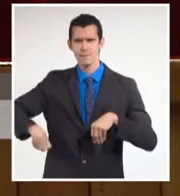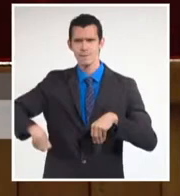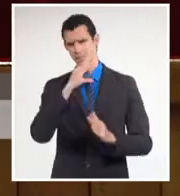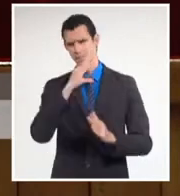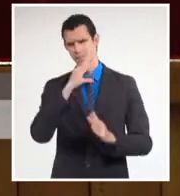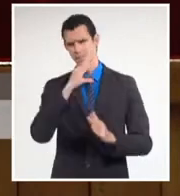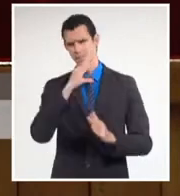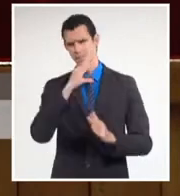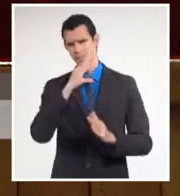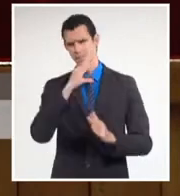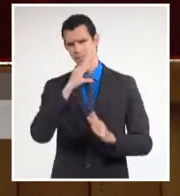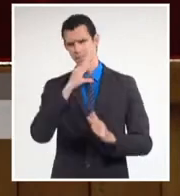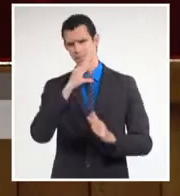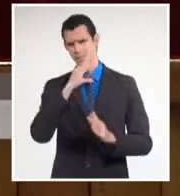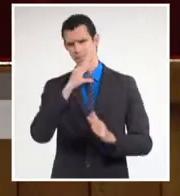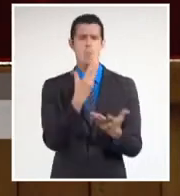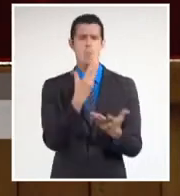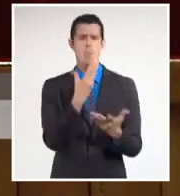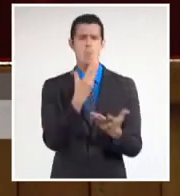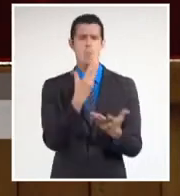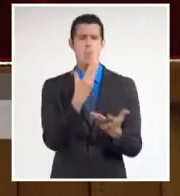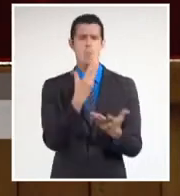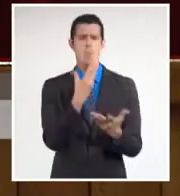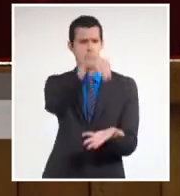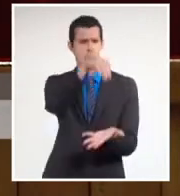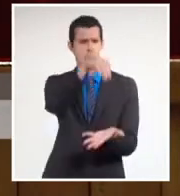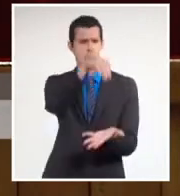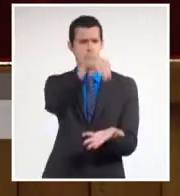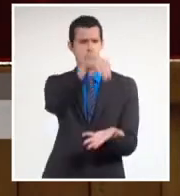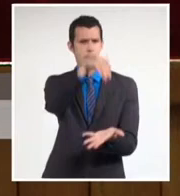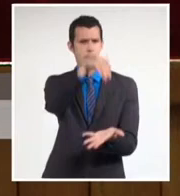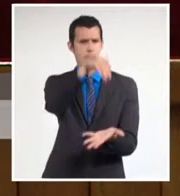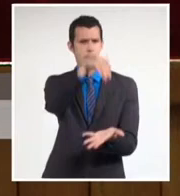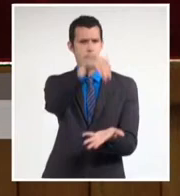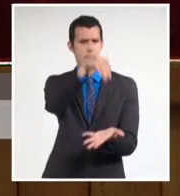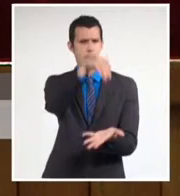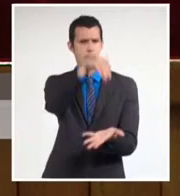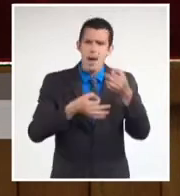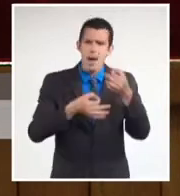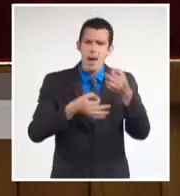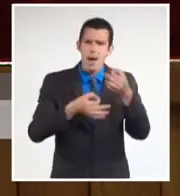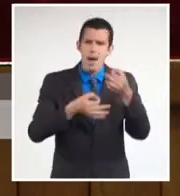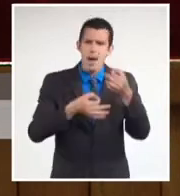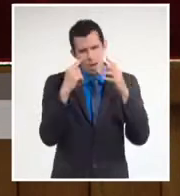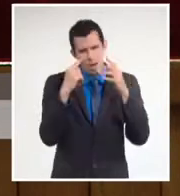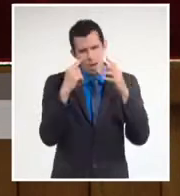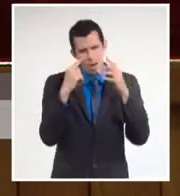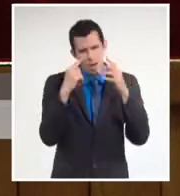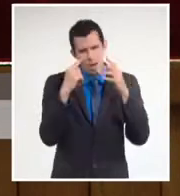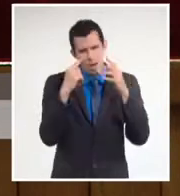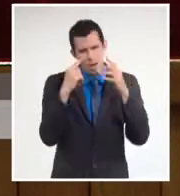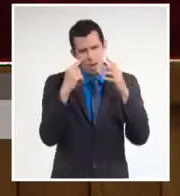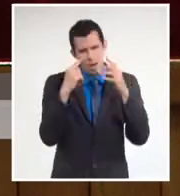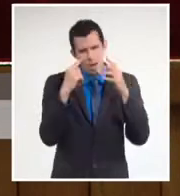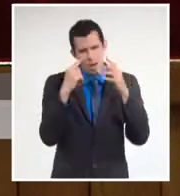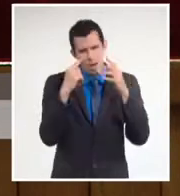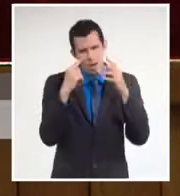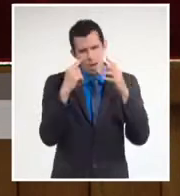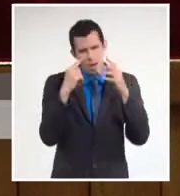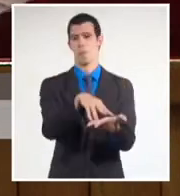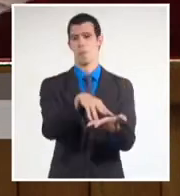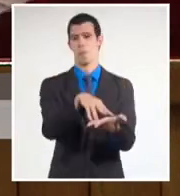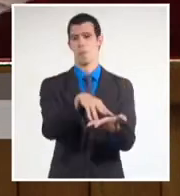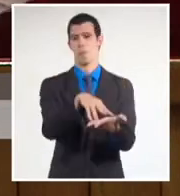no puede ser más de lo mismo, lo hemos dicho varias veces, no puede ser gano más haciendo lo mismo. Y hay un tema ideológico detrás. En todas esas empresas hay un